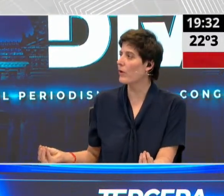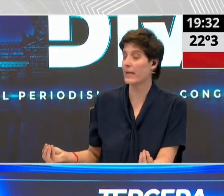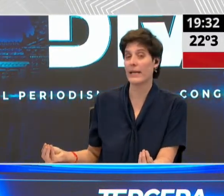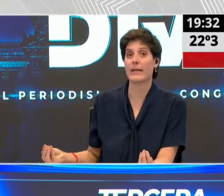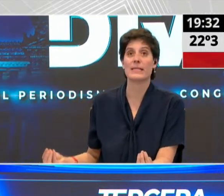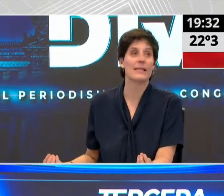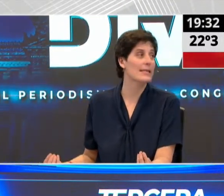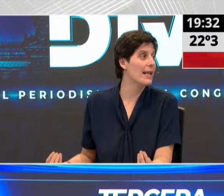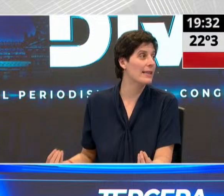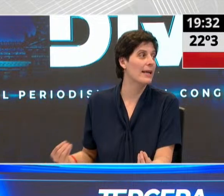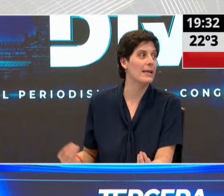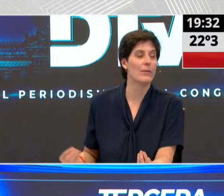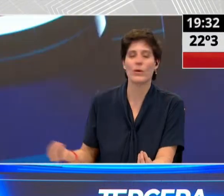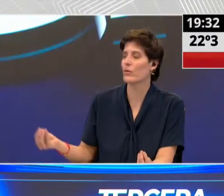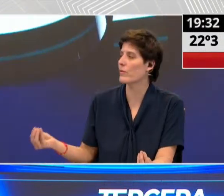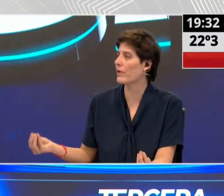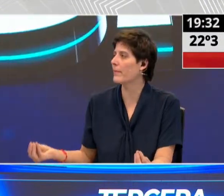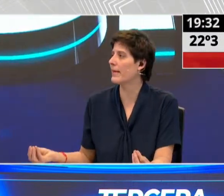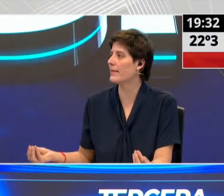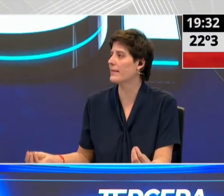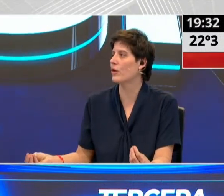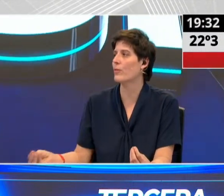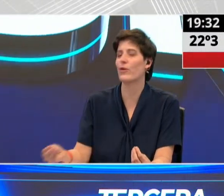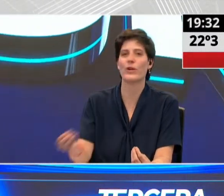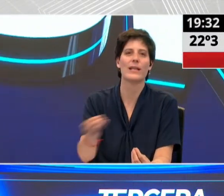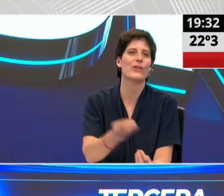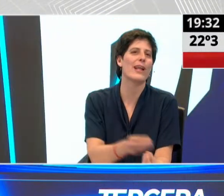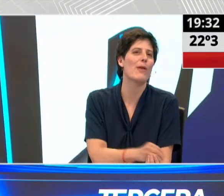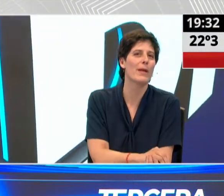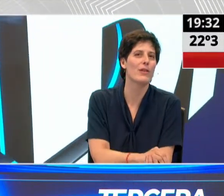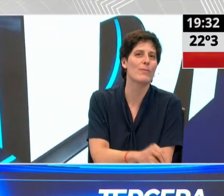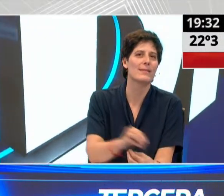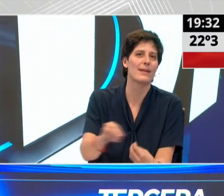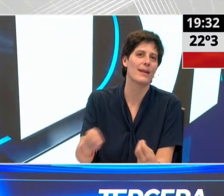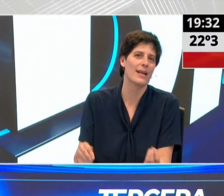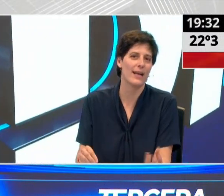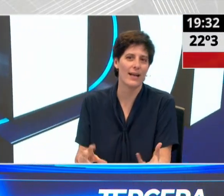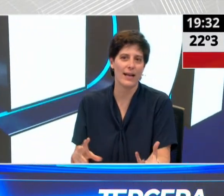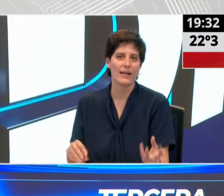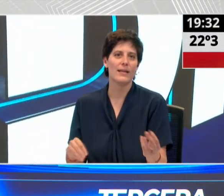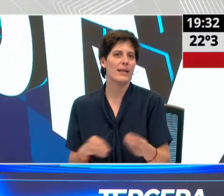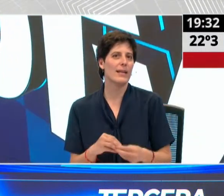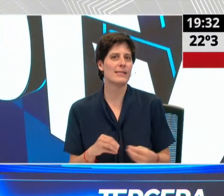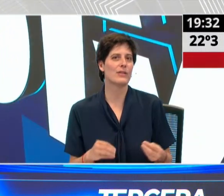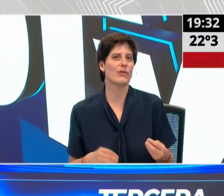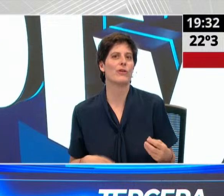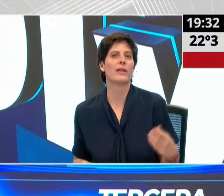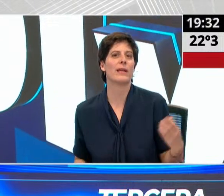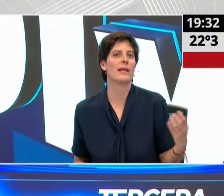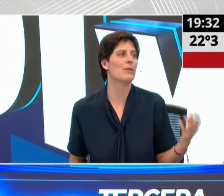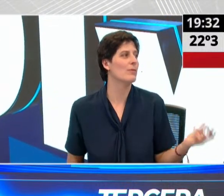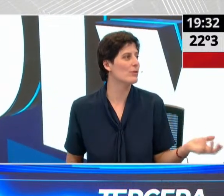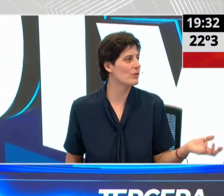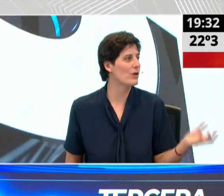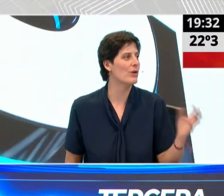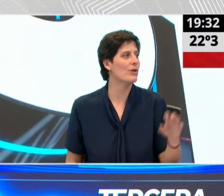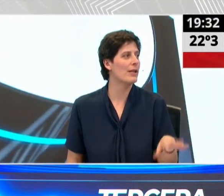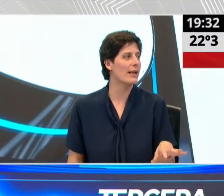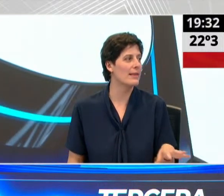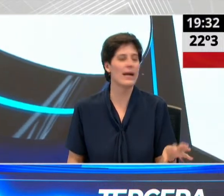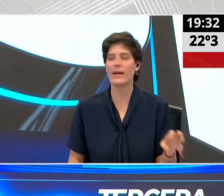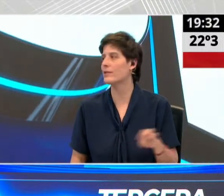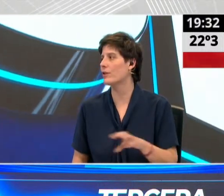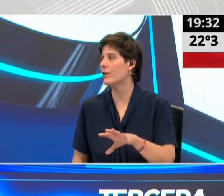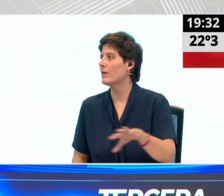en el bloque que representa Salta, en el bloque Unión por la Patria, se acomodó en la zona del medio, más cercana al sector de Emilio Monzó,